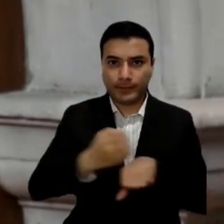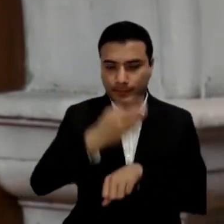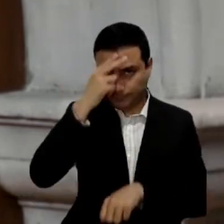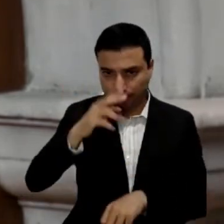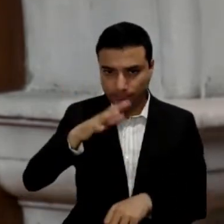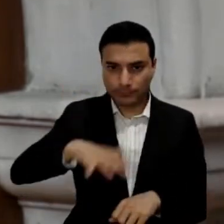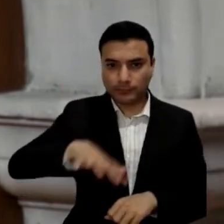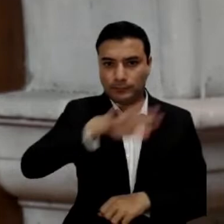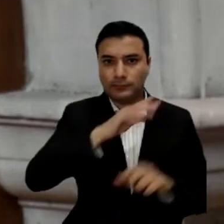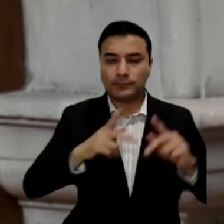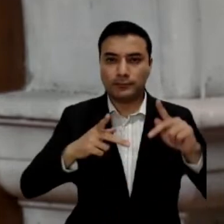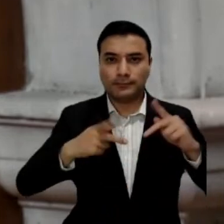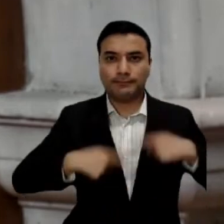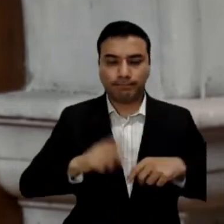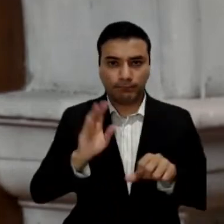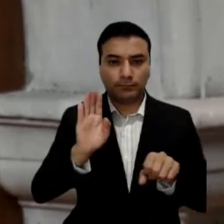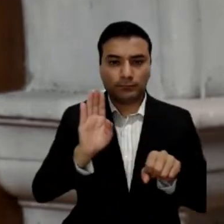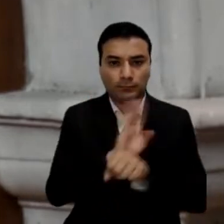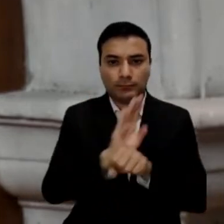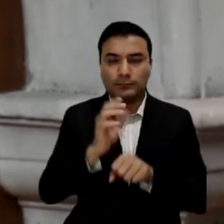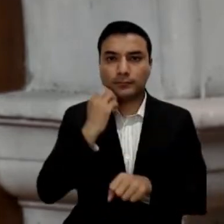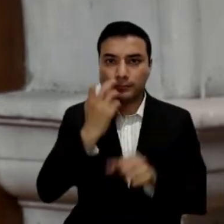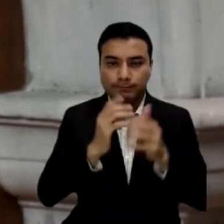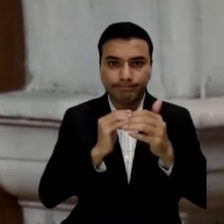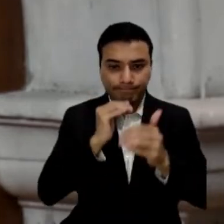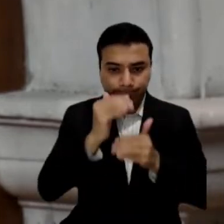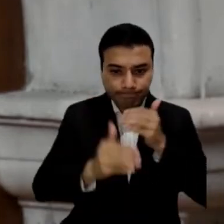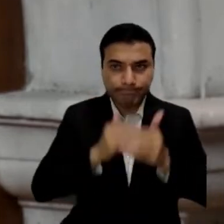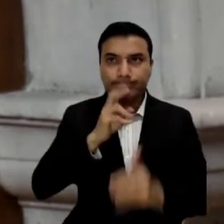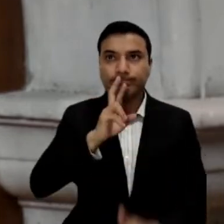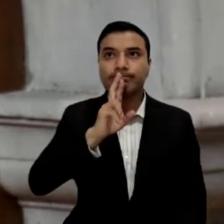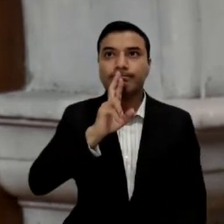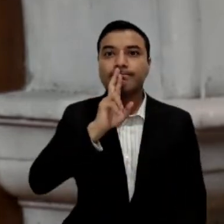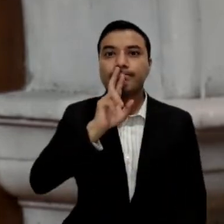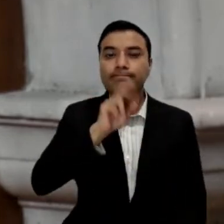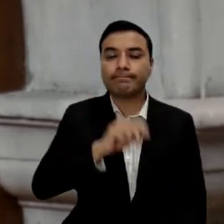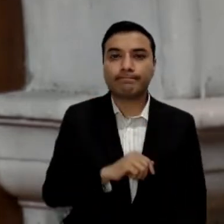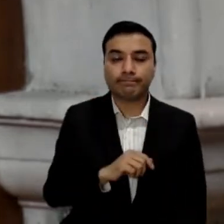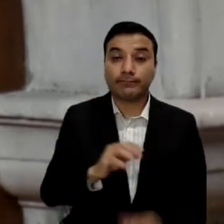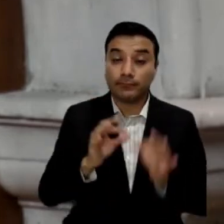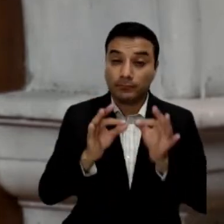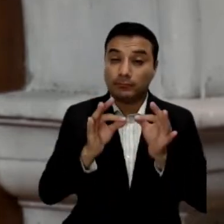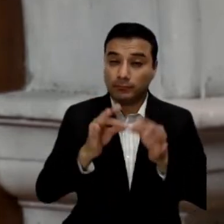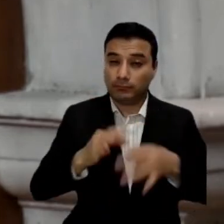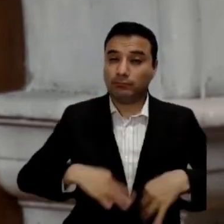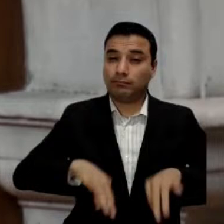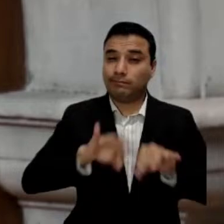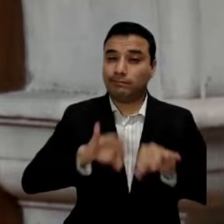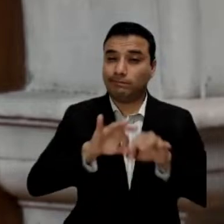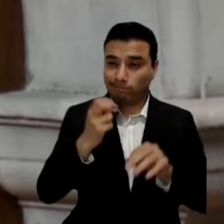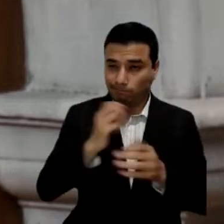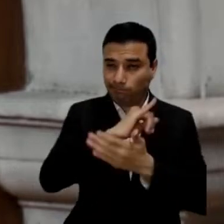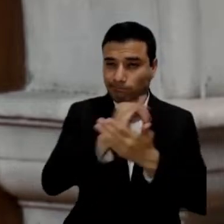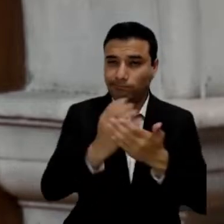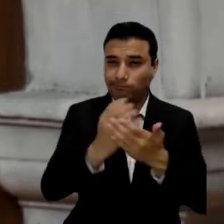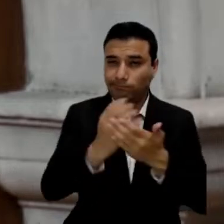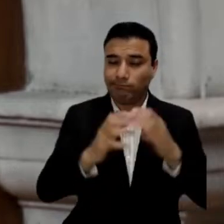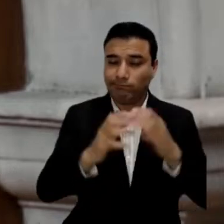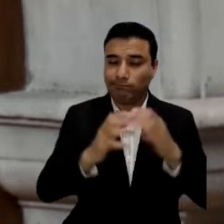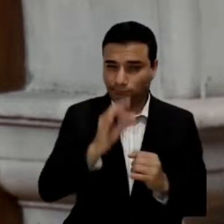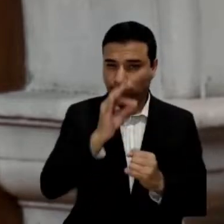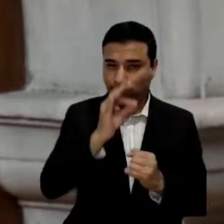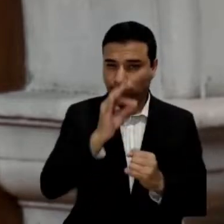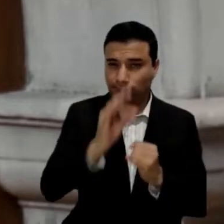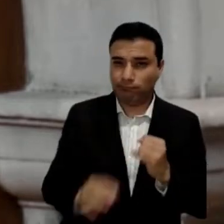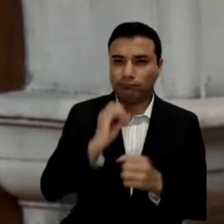progreso de nuestra sociedad. Por lo tanto, es esencial que este último informe de gobierno sea una oportunidad para el